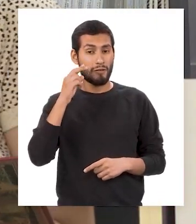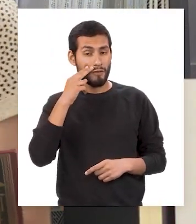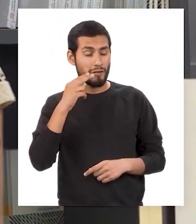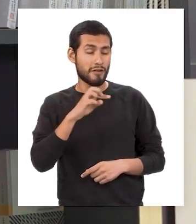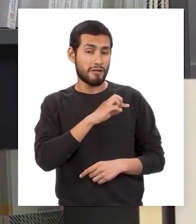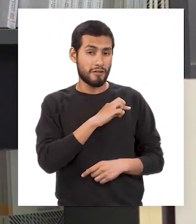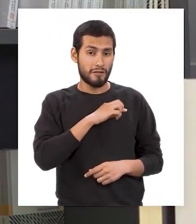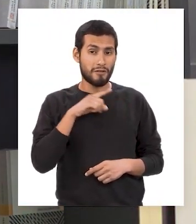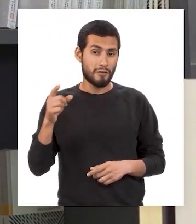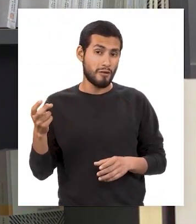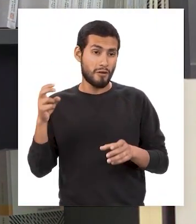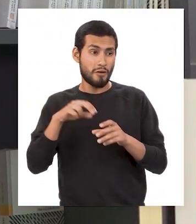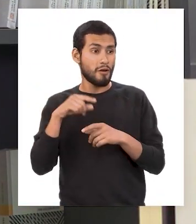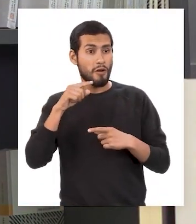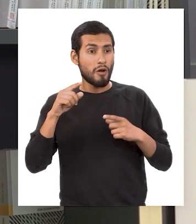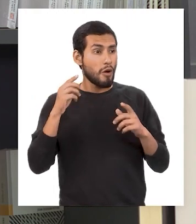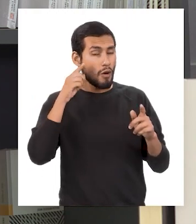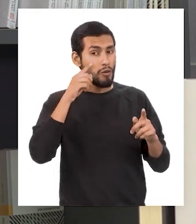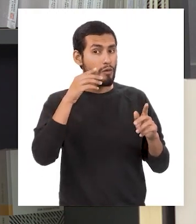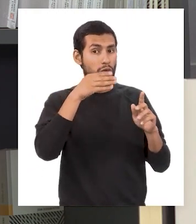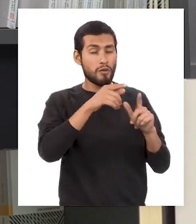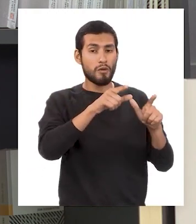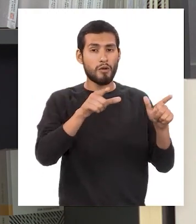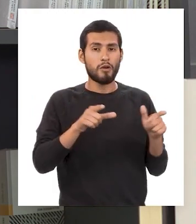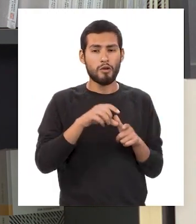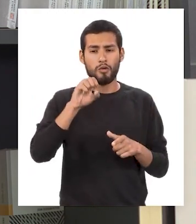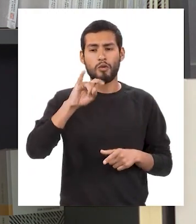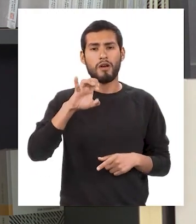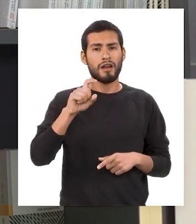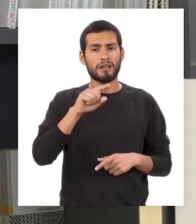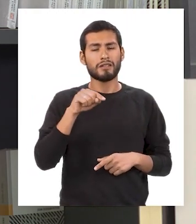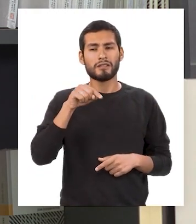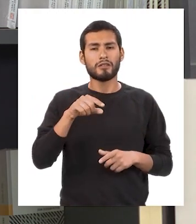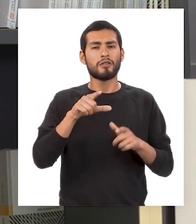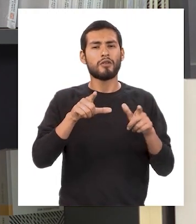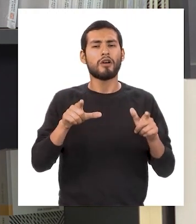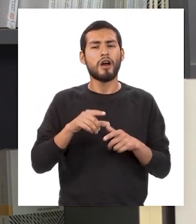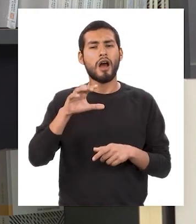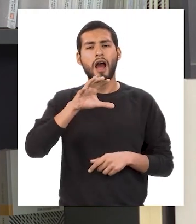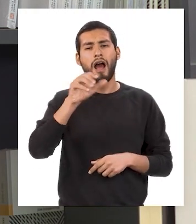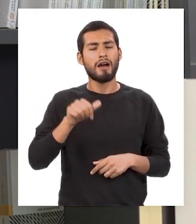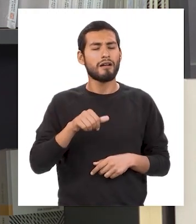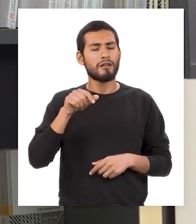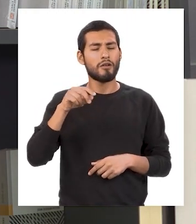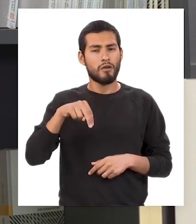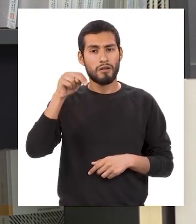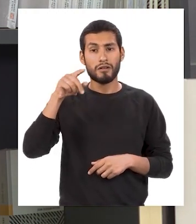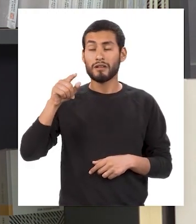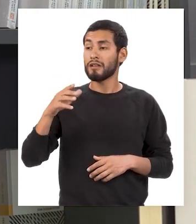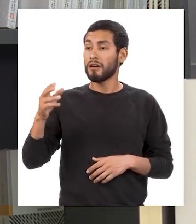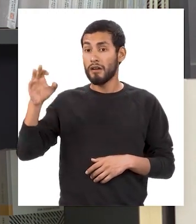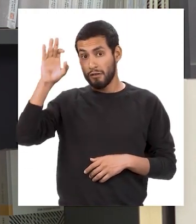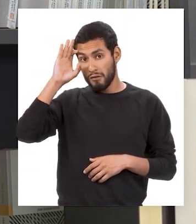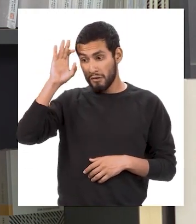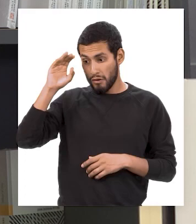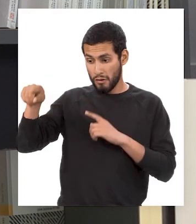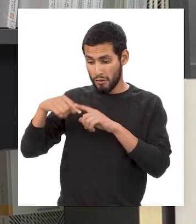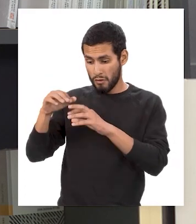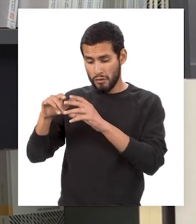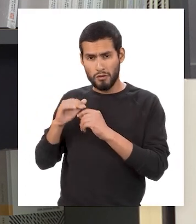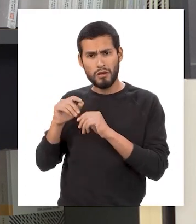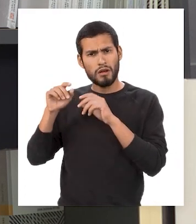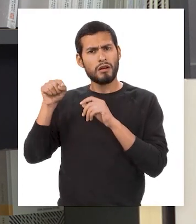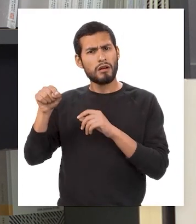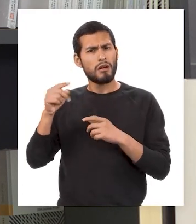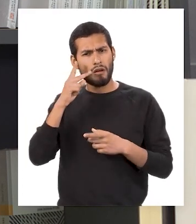Mientras Fogg y Passepartout partían a su aventura en Suez, una ciudad al norte de África, el comandante Fix había recibido